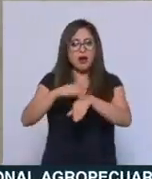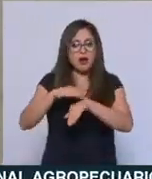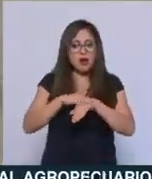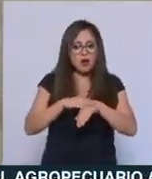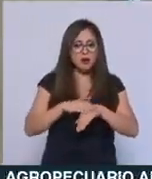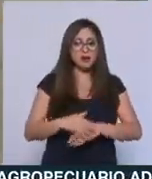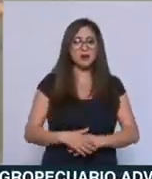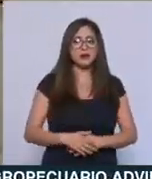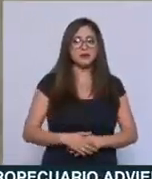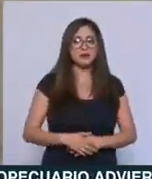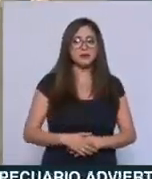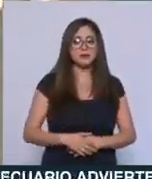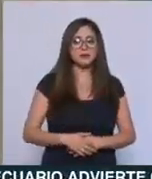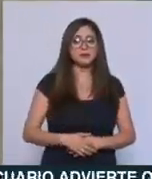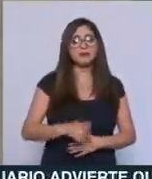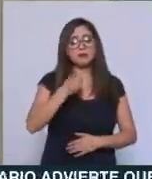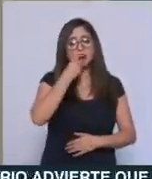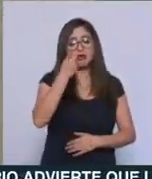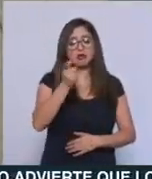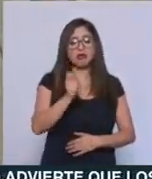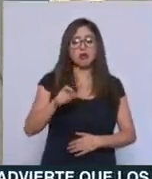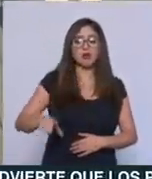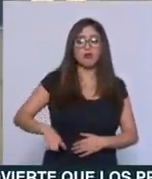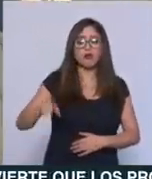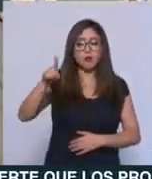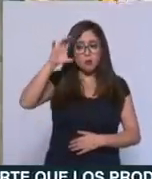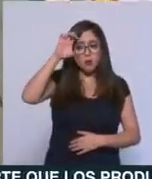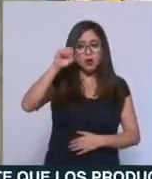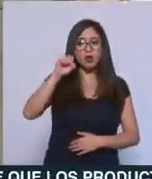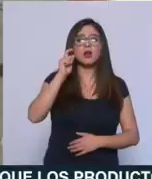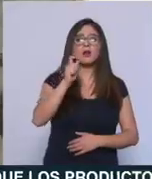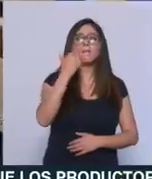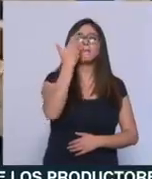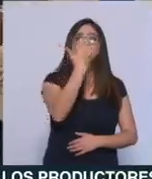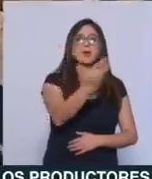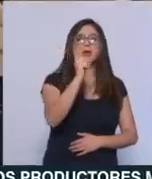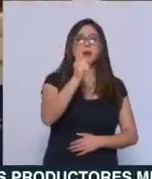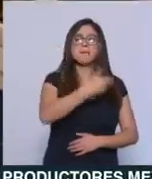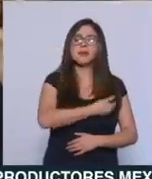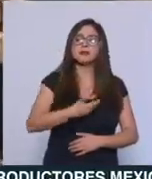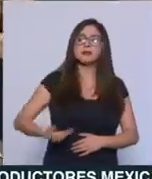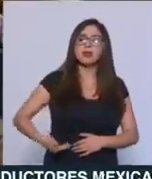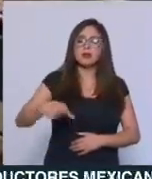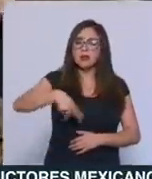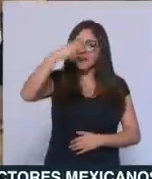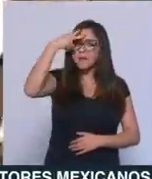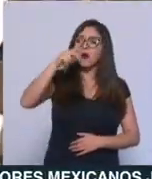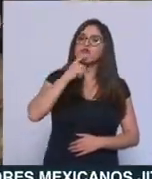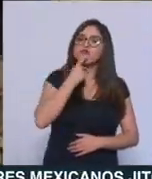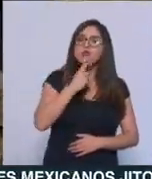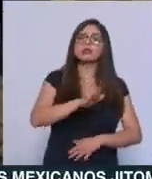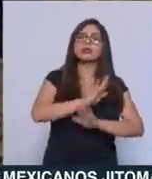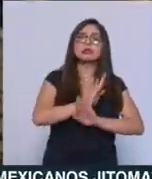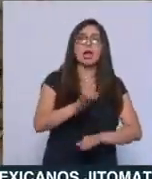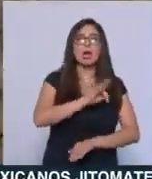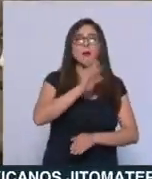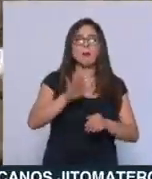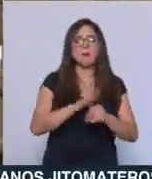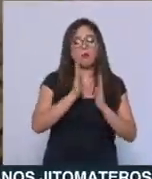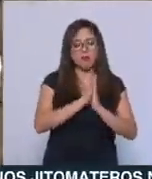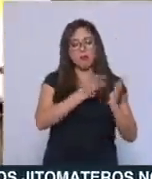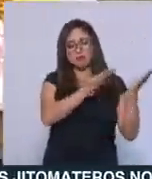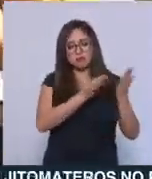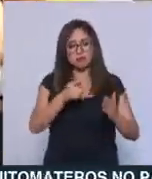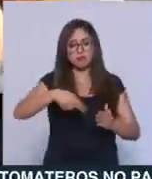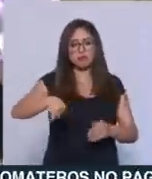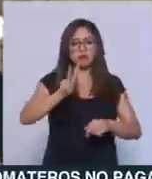manera, clamó Cuauhtémoc Blanco por el apoyo de Andrés Manuel López Obrador para que llegue ya la Guardia Nacional al